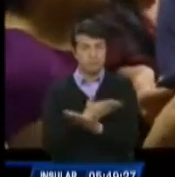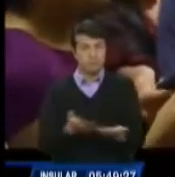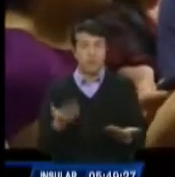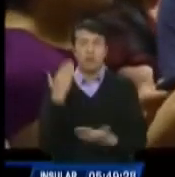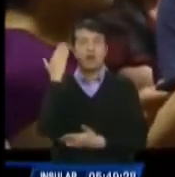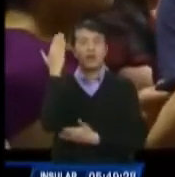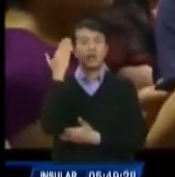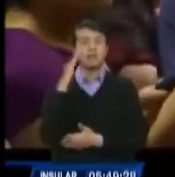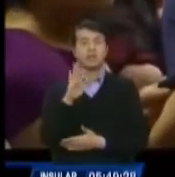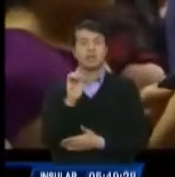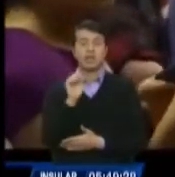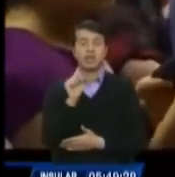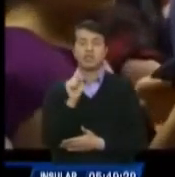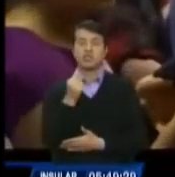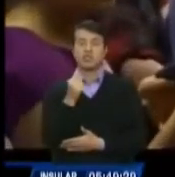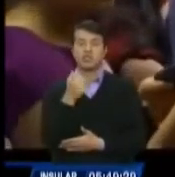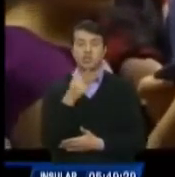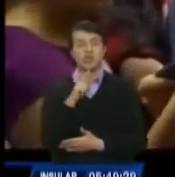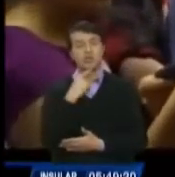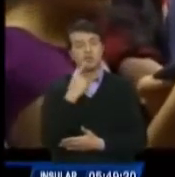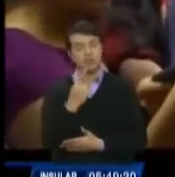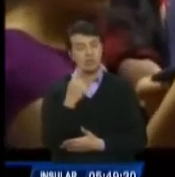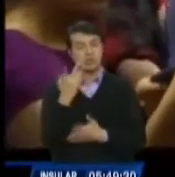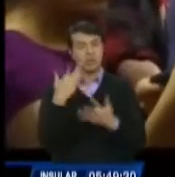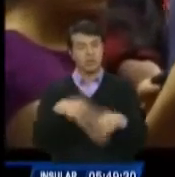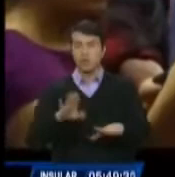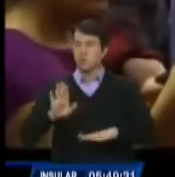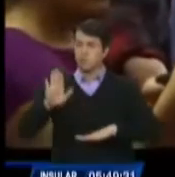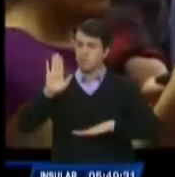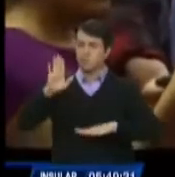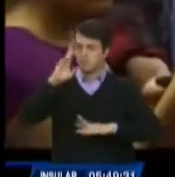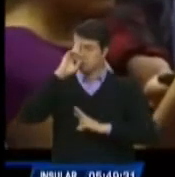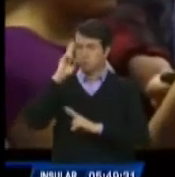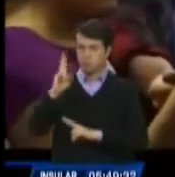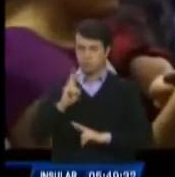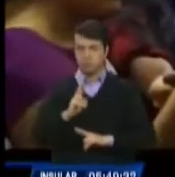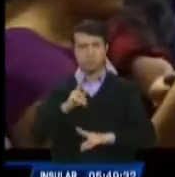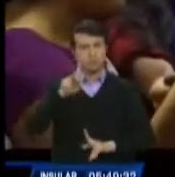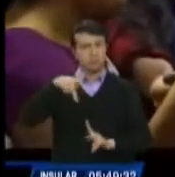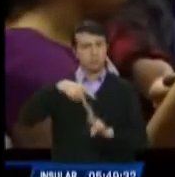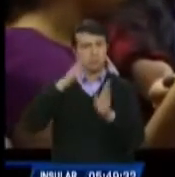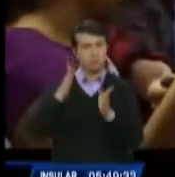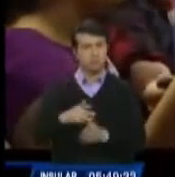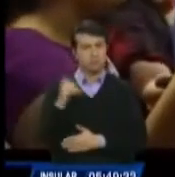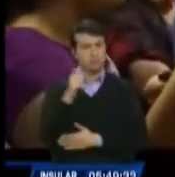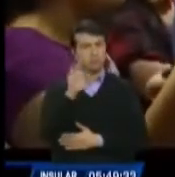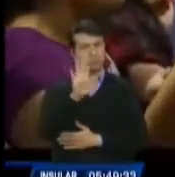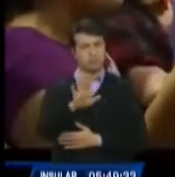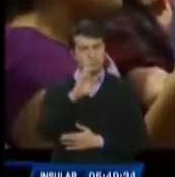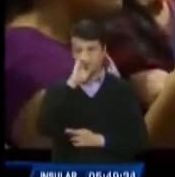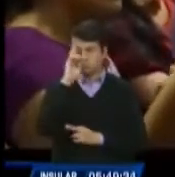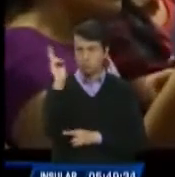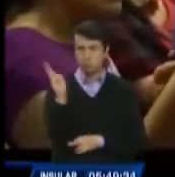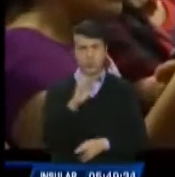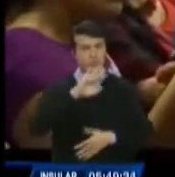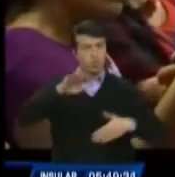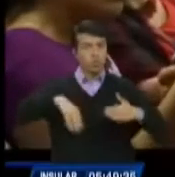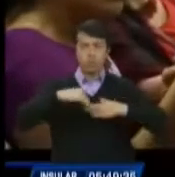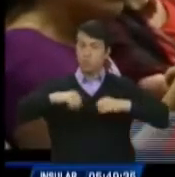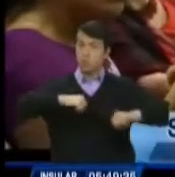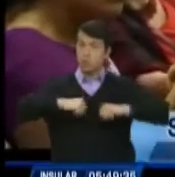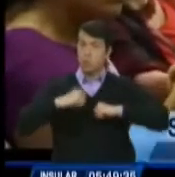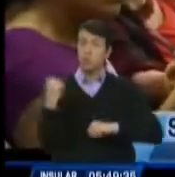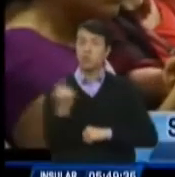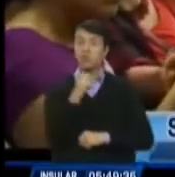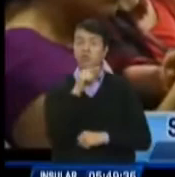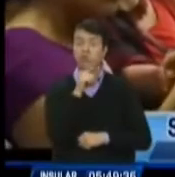el alcalde de Taisha, Sergio Ayuy, espera que este compromiso sea respetado por el prefecto Marcelino Chumpí. Todo trámite ahora queda en